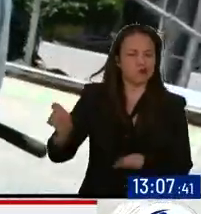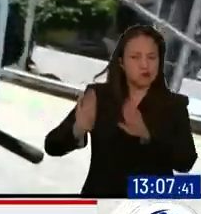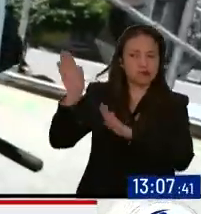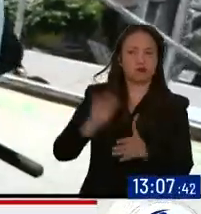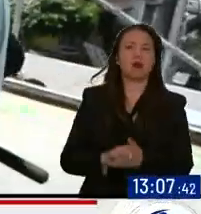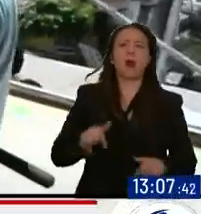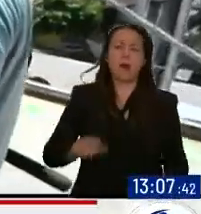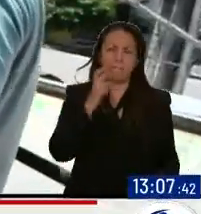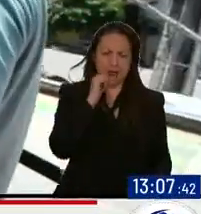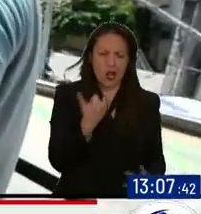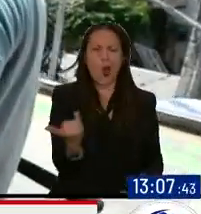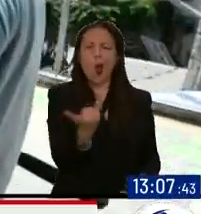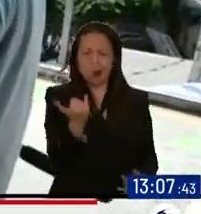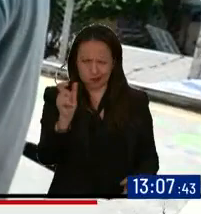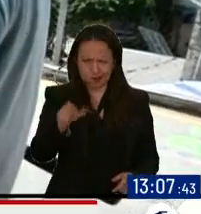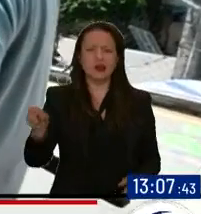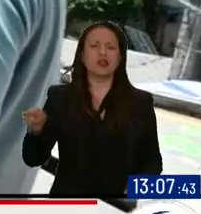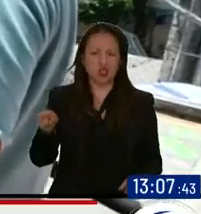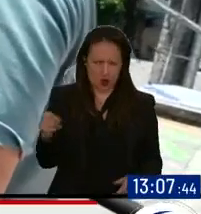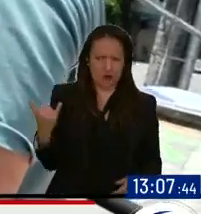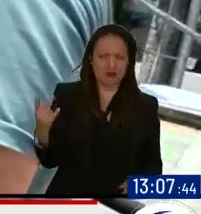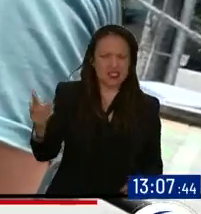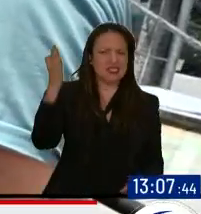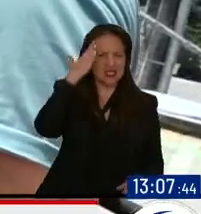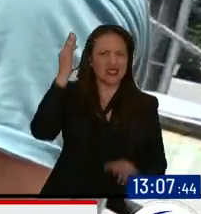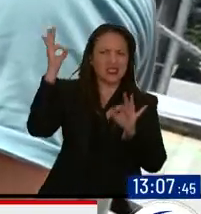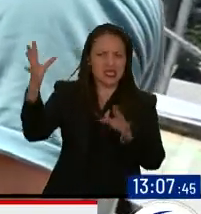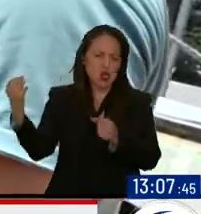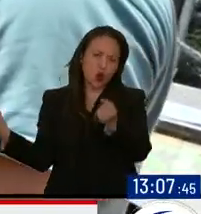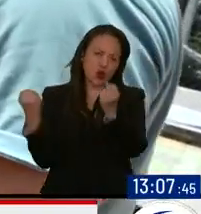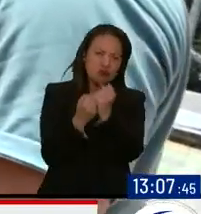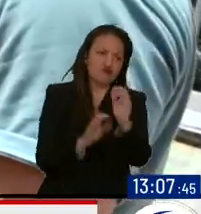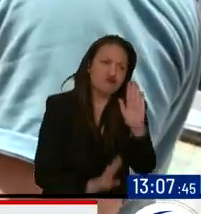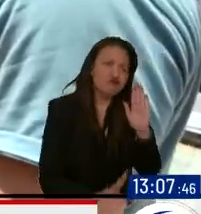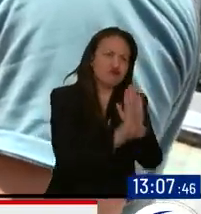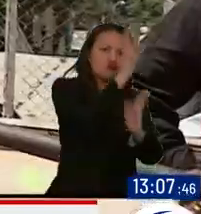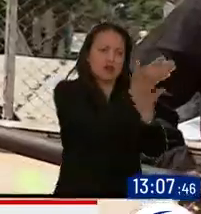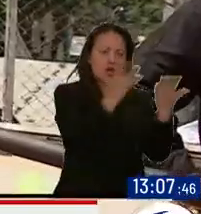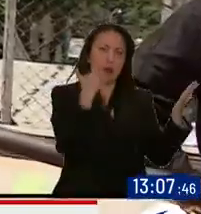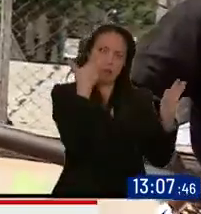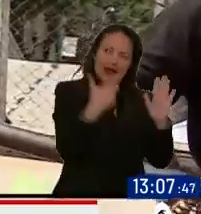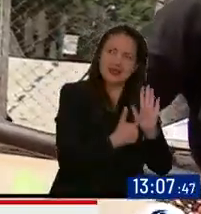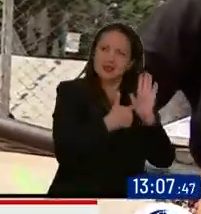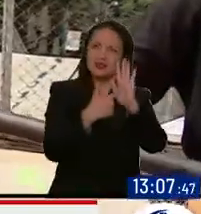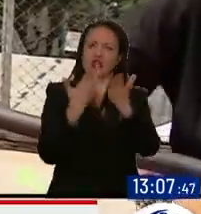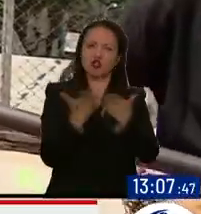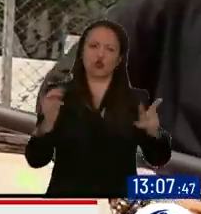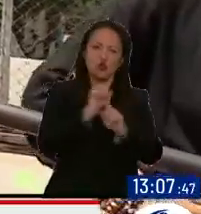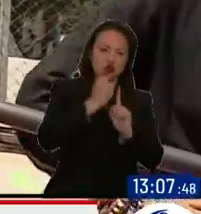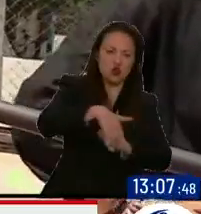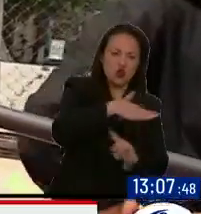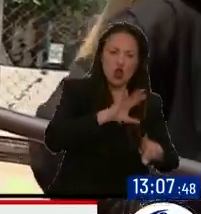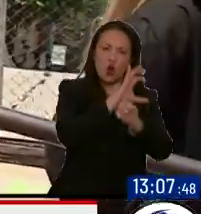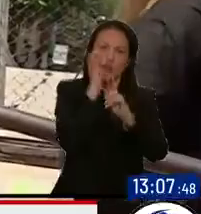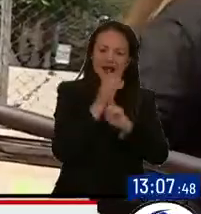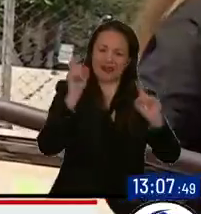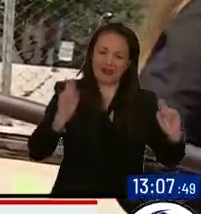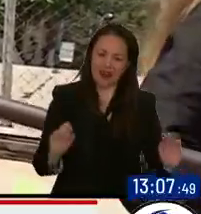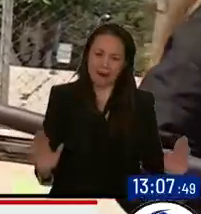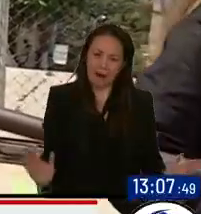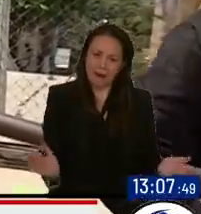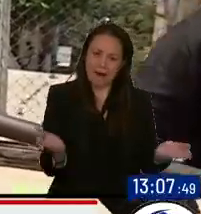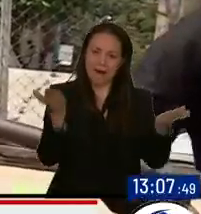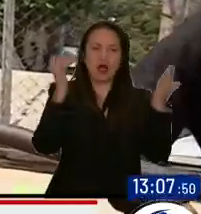tiene, Pereira tiene esa persona que seguramente va a ayudar a elevar y a visibilizar todos estos temas sociales y culturales que necesitamos fortalecer.